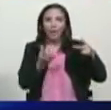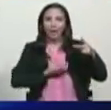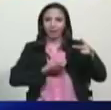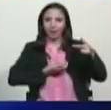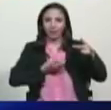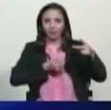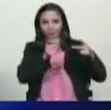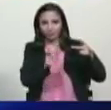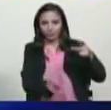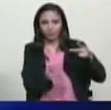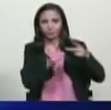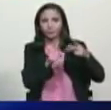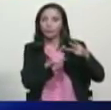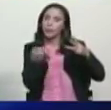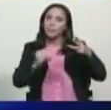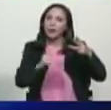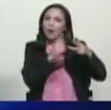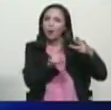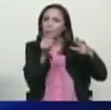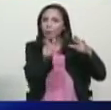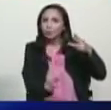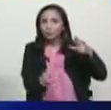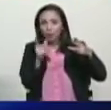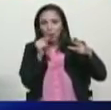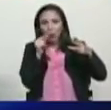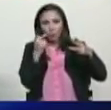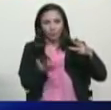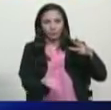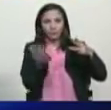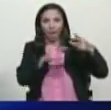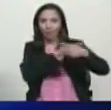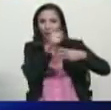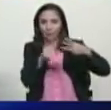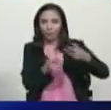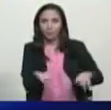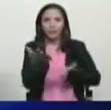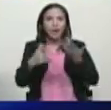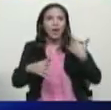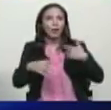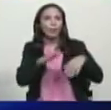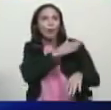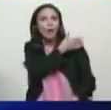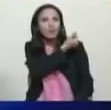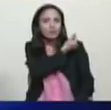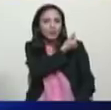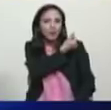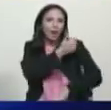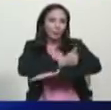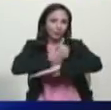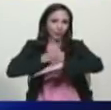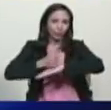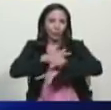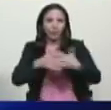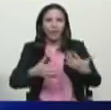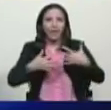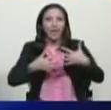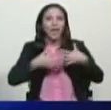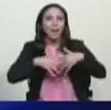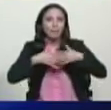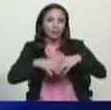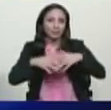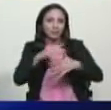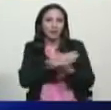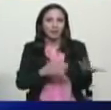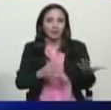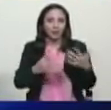municipio Ospina. Y está David Denis, gerente de producción de la granja avícola